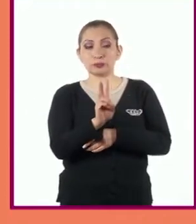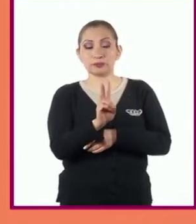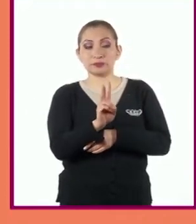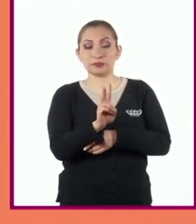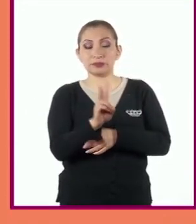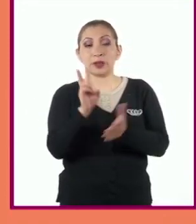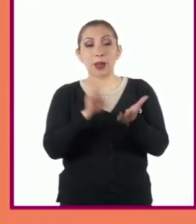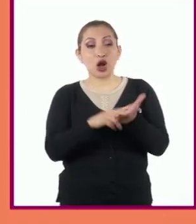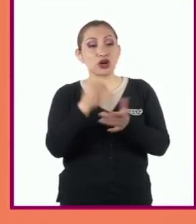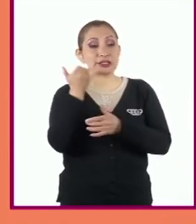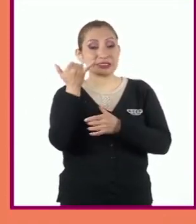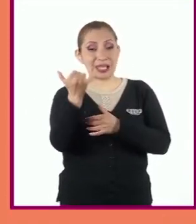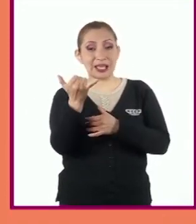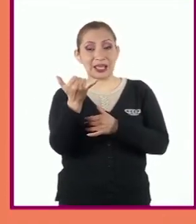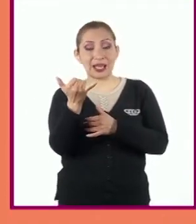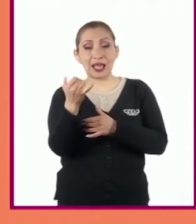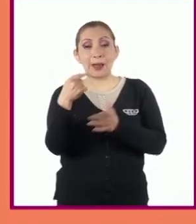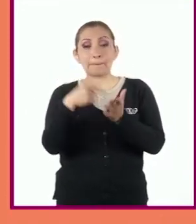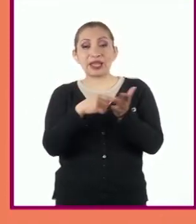siendo el valor de Y